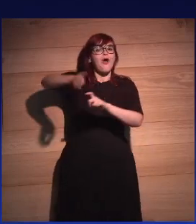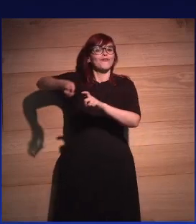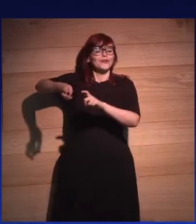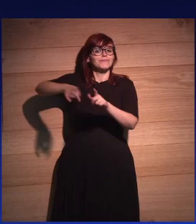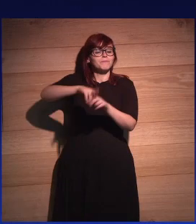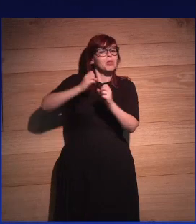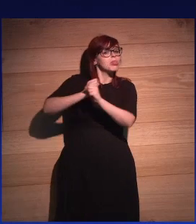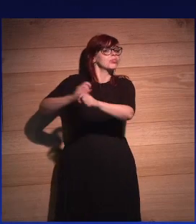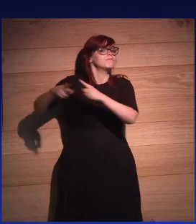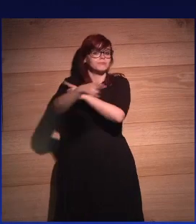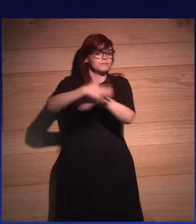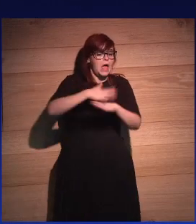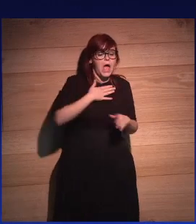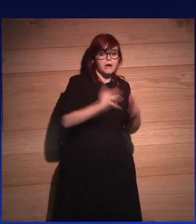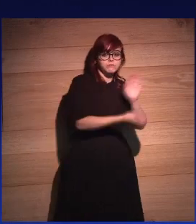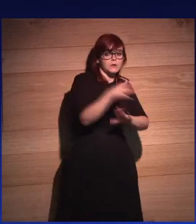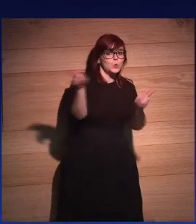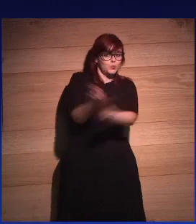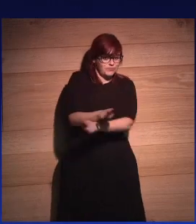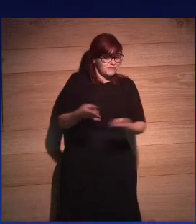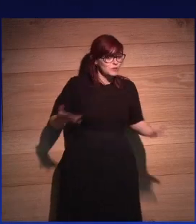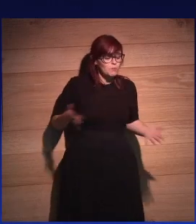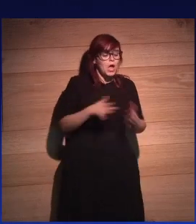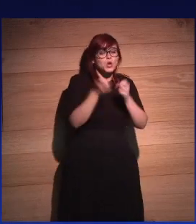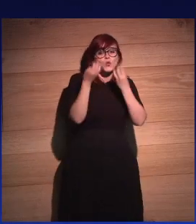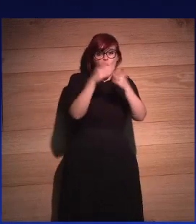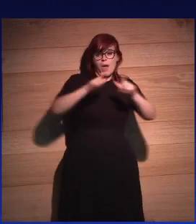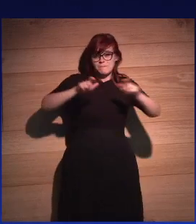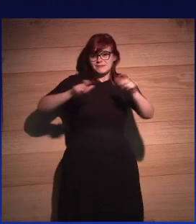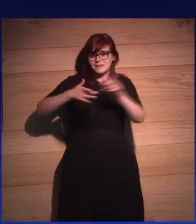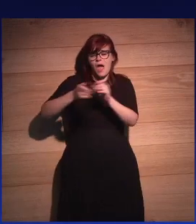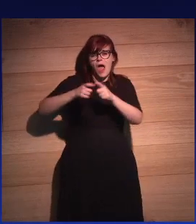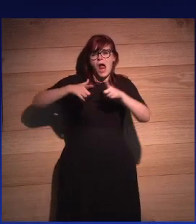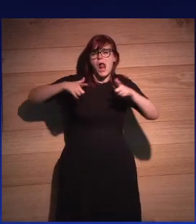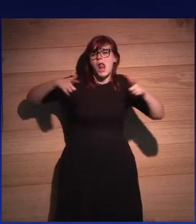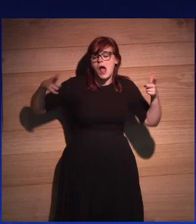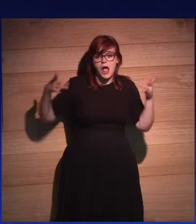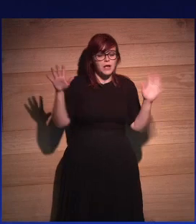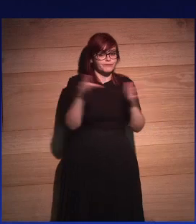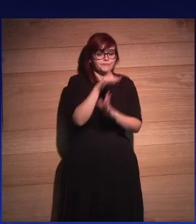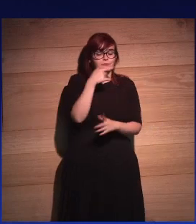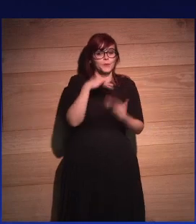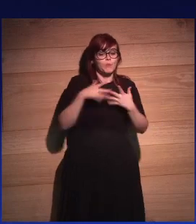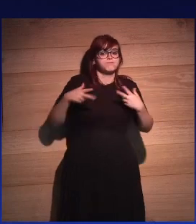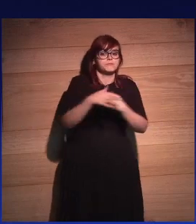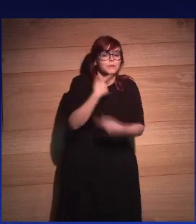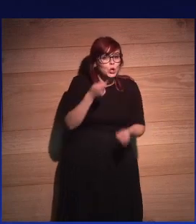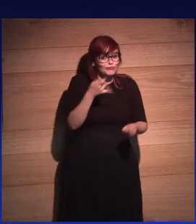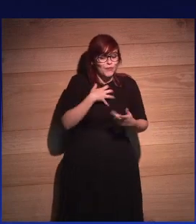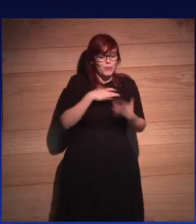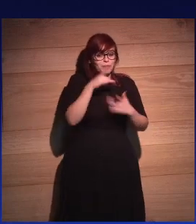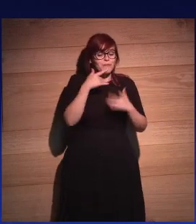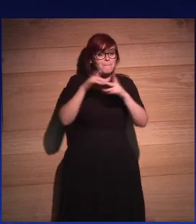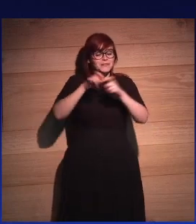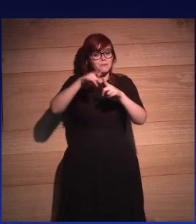tenemos ahora es que este número tan reducido de empresas han crecido y están creciendo tanto que cada vez es más difícil frenarlas por la cantidad de poder que tienen y